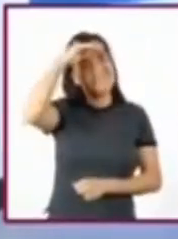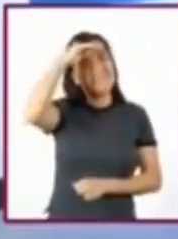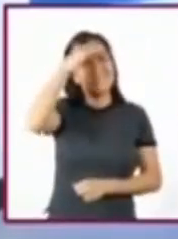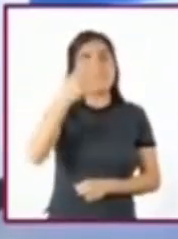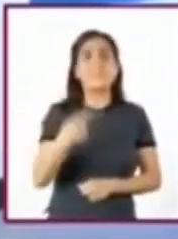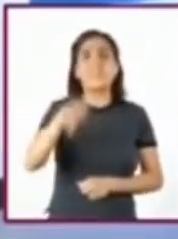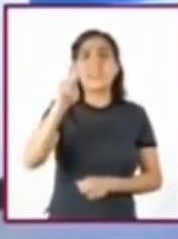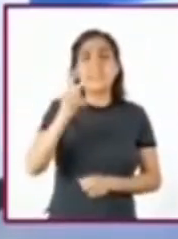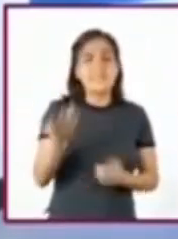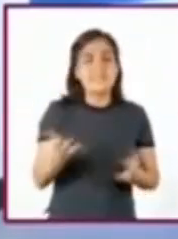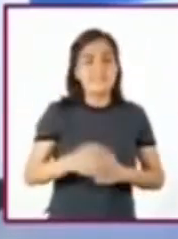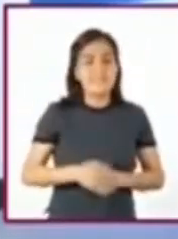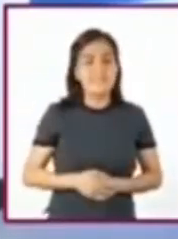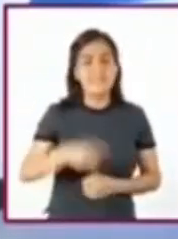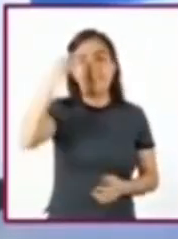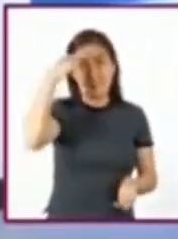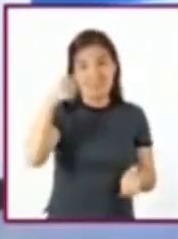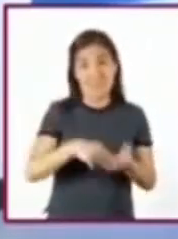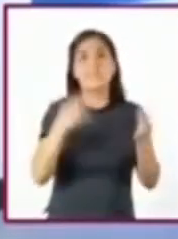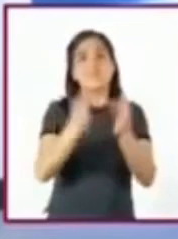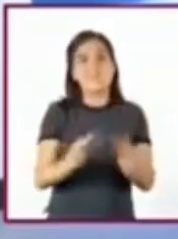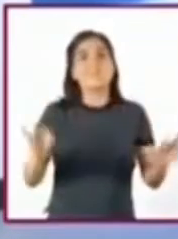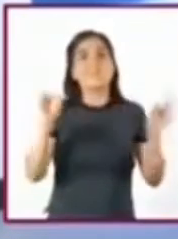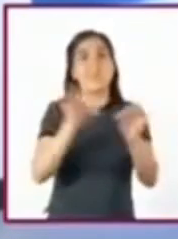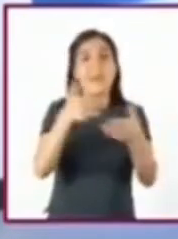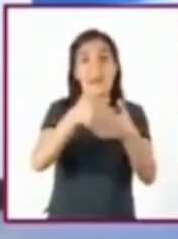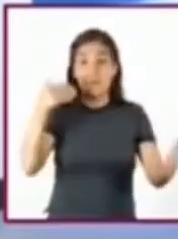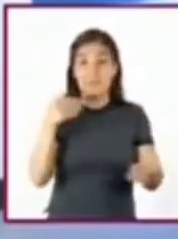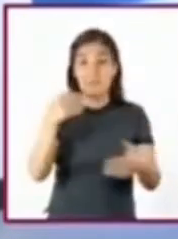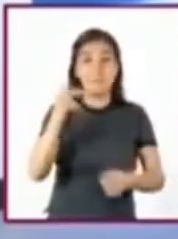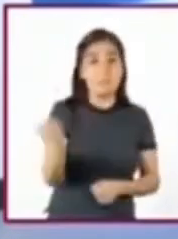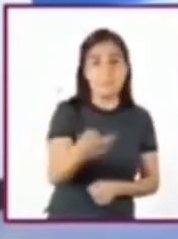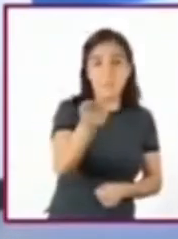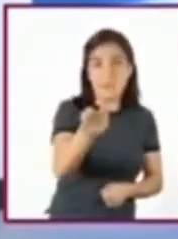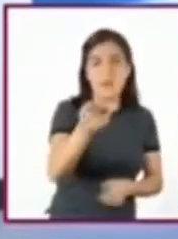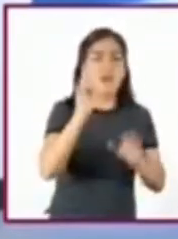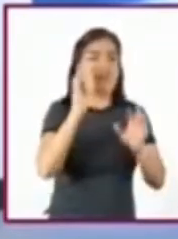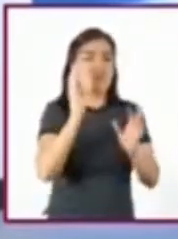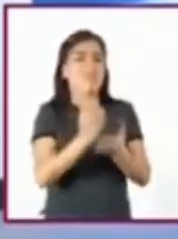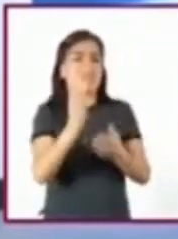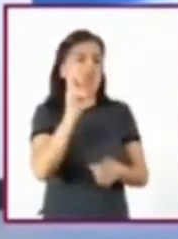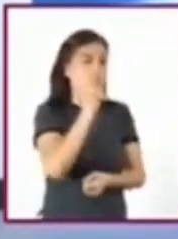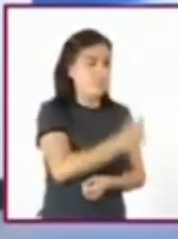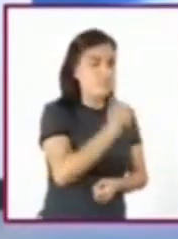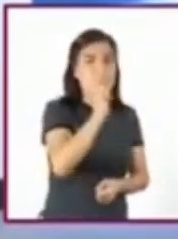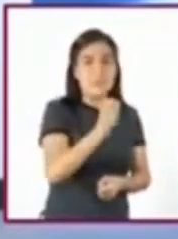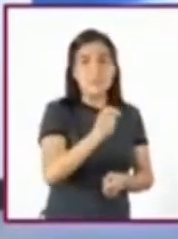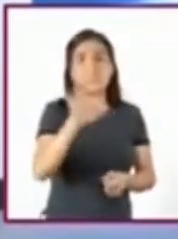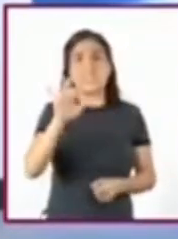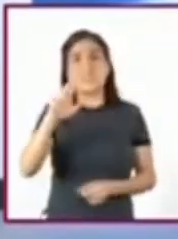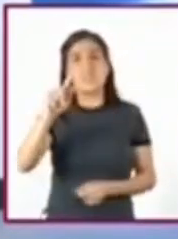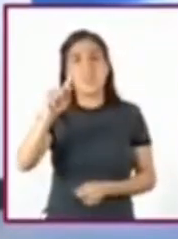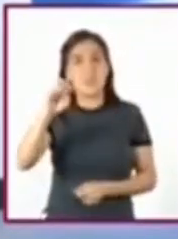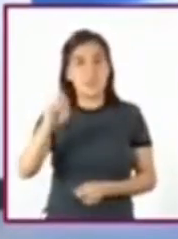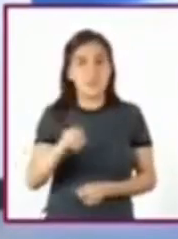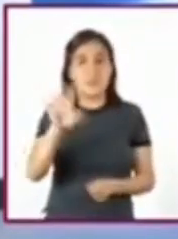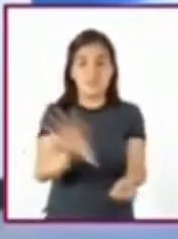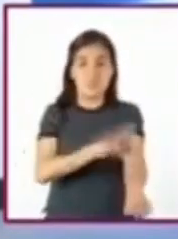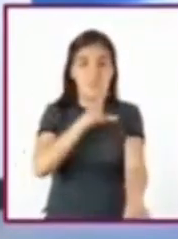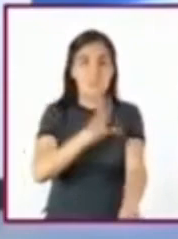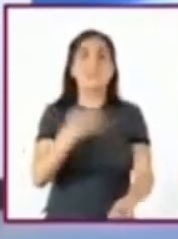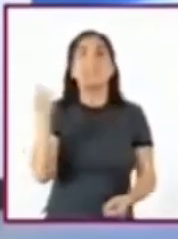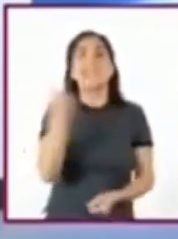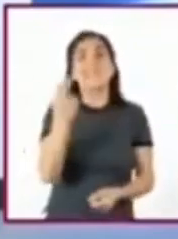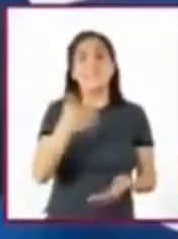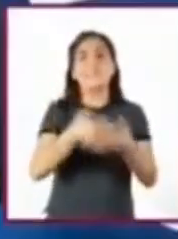pero creo que es importante que antes de preguntar si alguna vez hemos visto un circuito eléctrico, es necesario saber